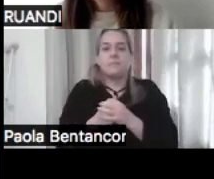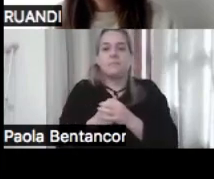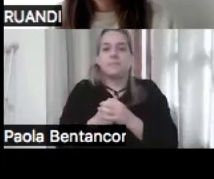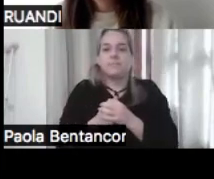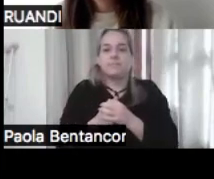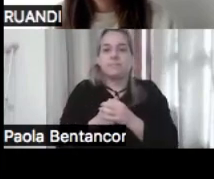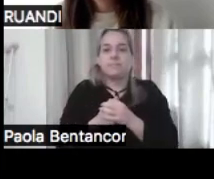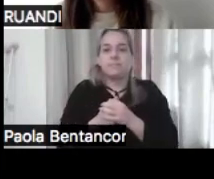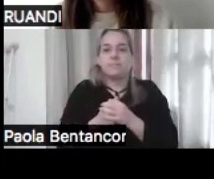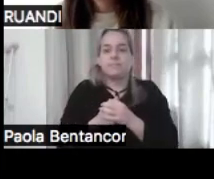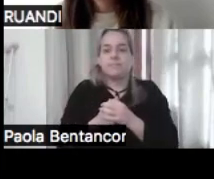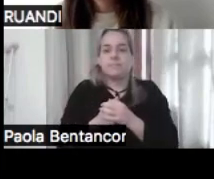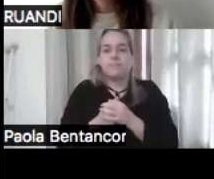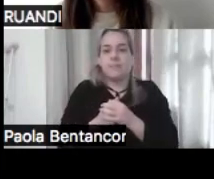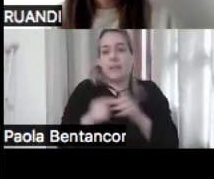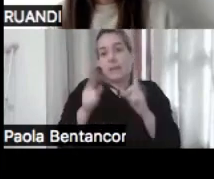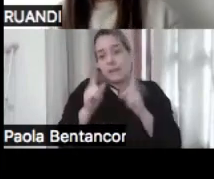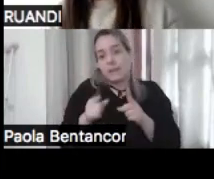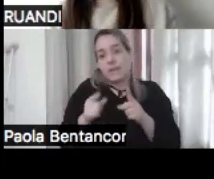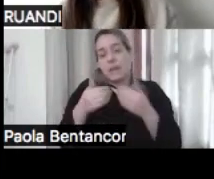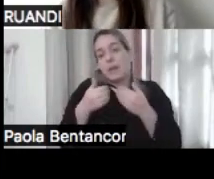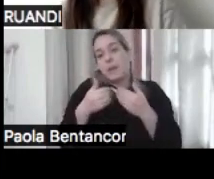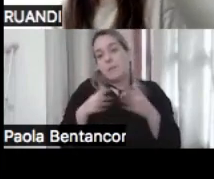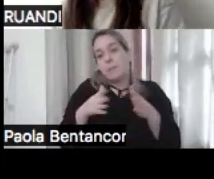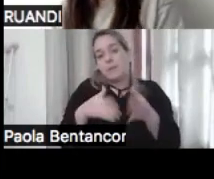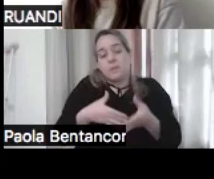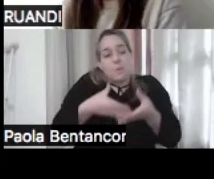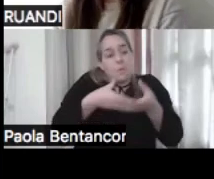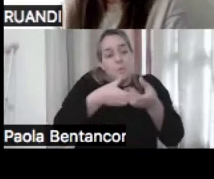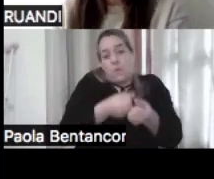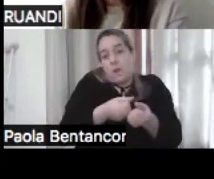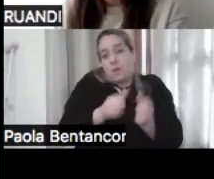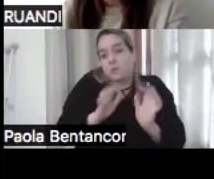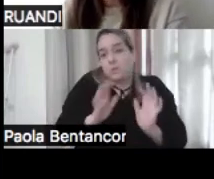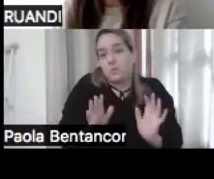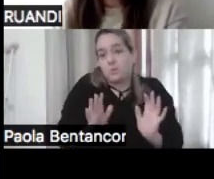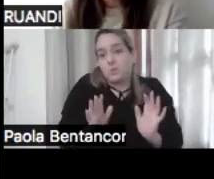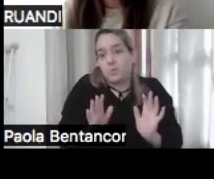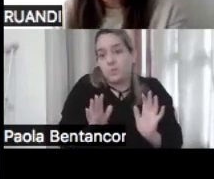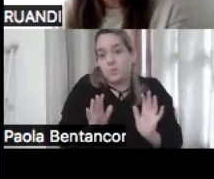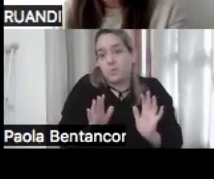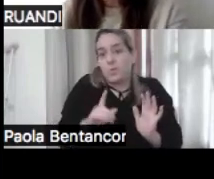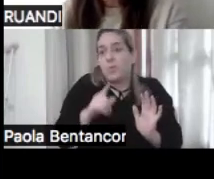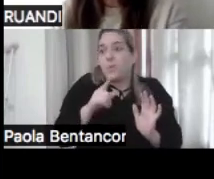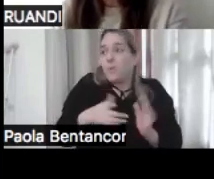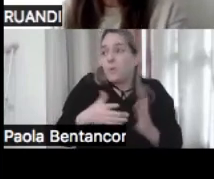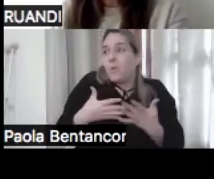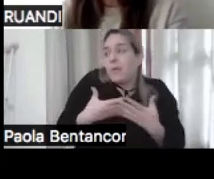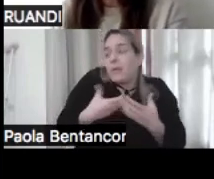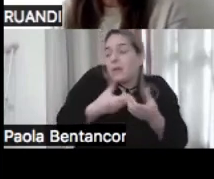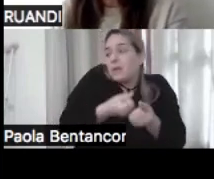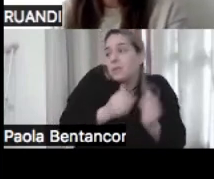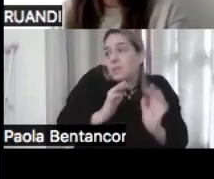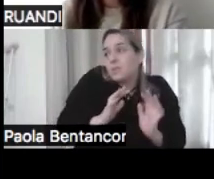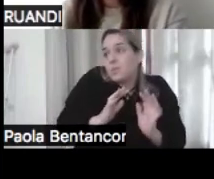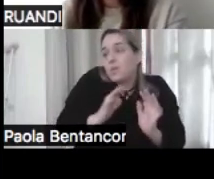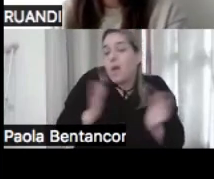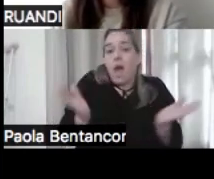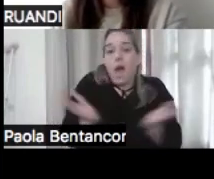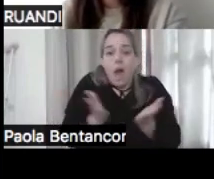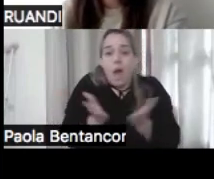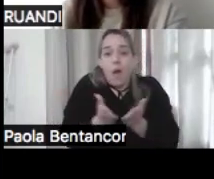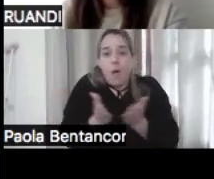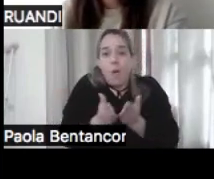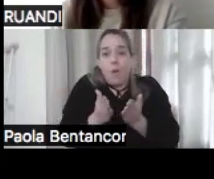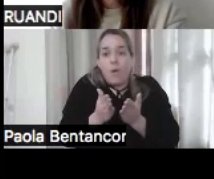que también lo que arrancó como un apoyo informal, algo que ella hacía amorosamente, se terminó transformando en un emprendimiento que nos ayuda a